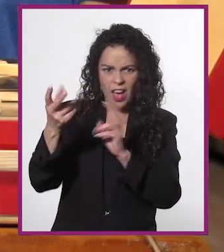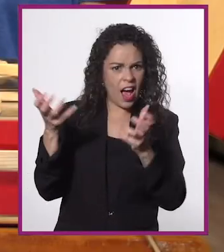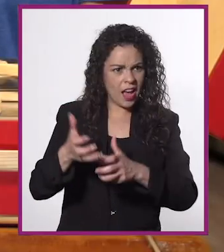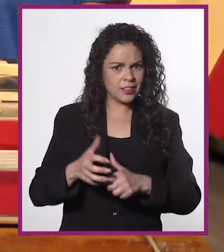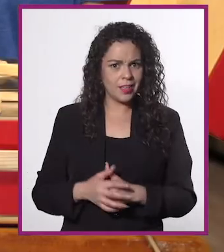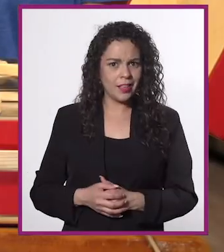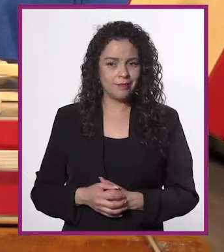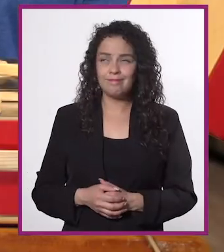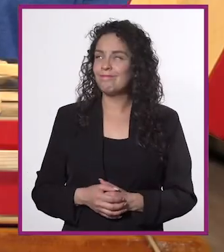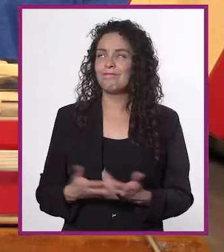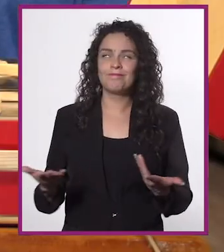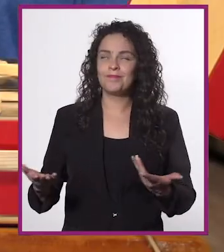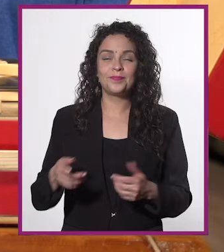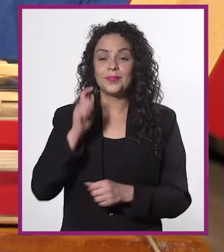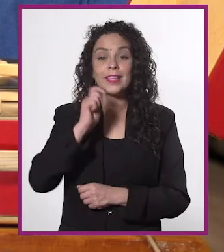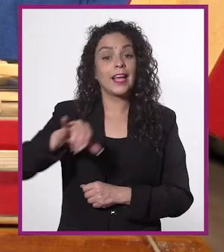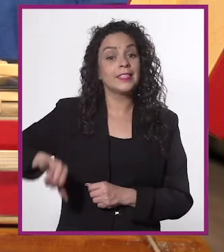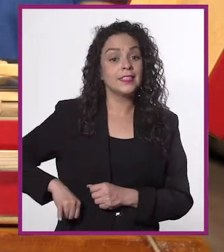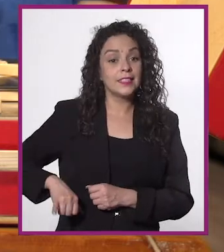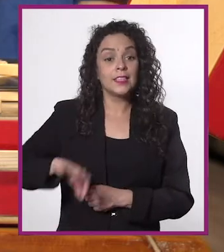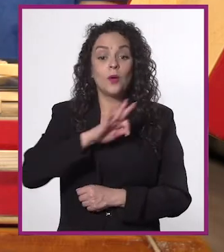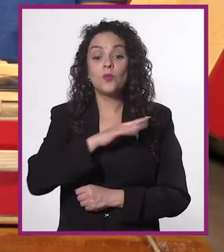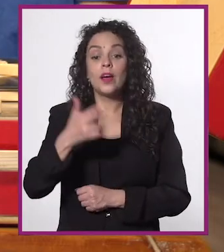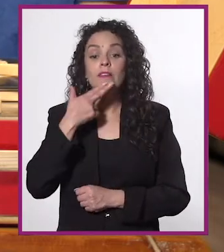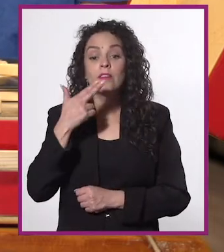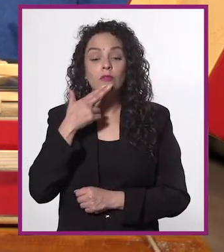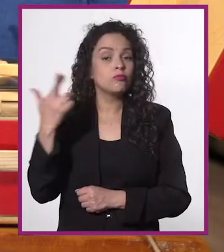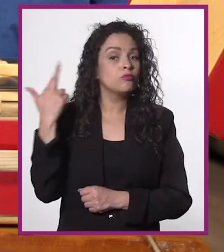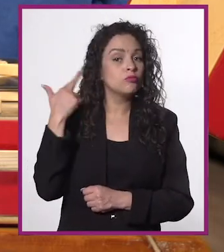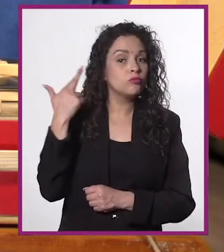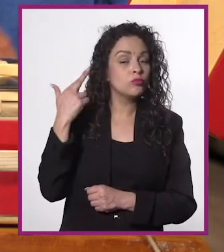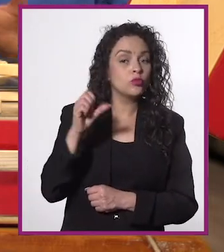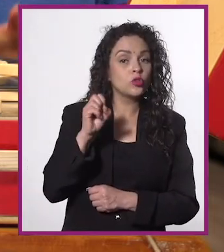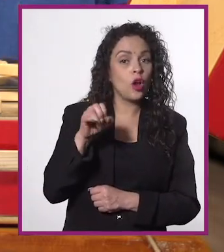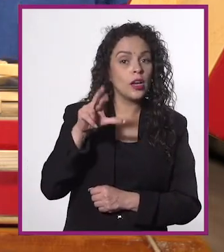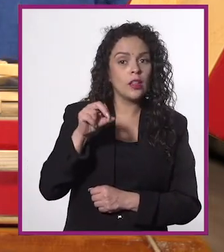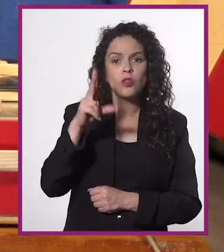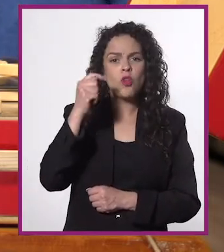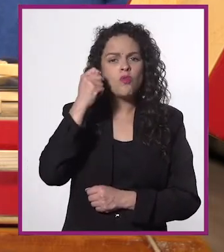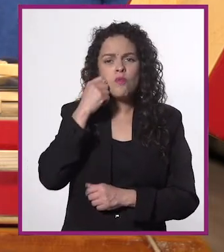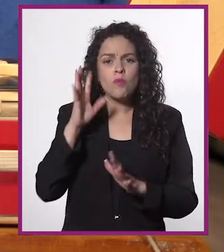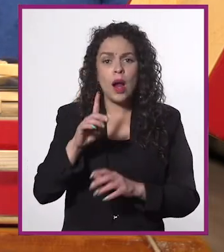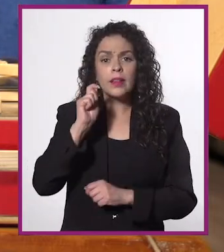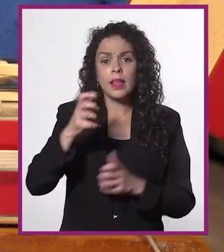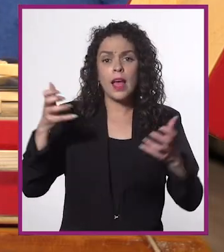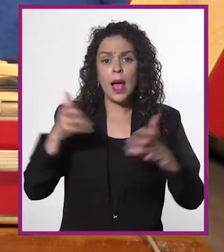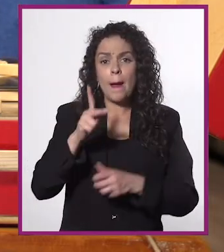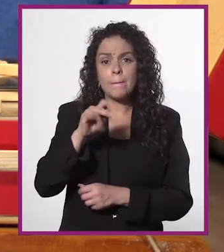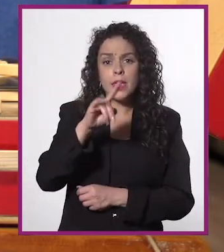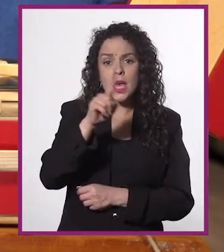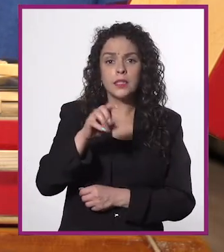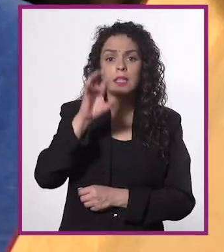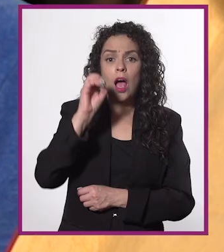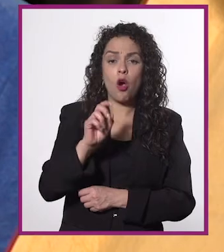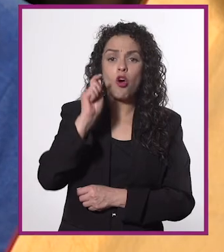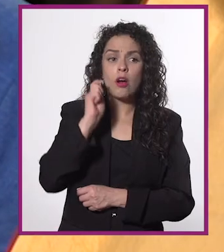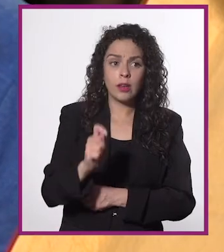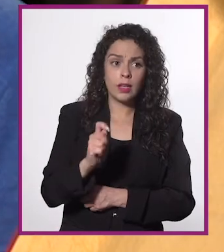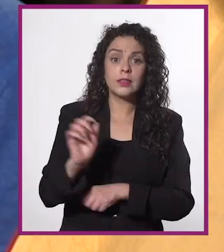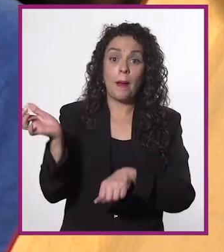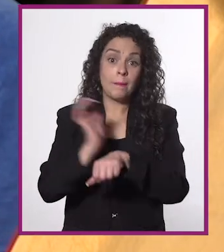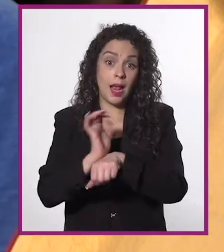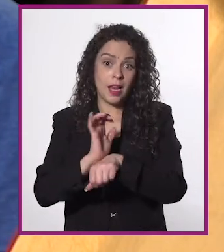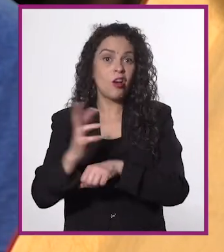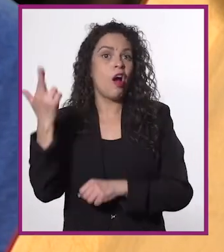Lo interesante es que se puede usar el sonido, aunque sea ruido, para generar una pieza o incluso la banda sonora de una película. Para la